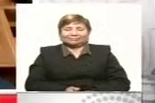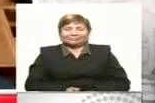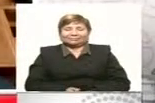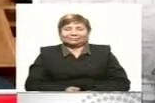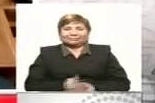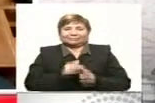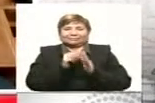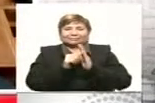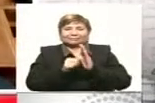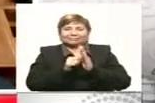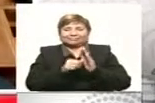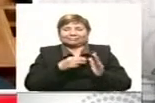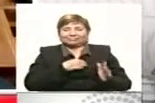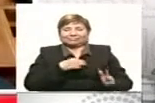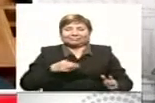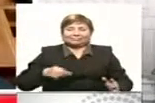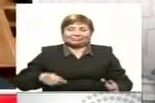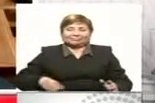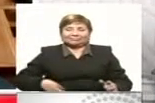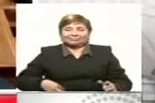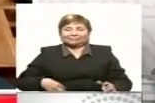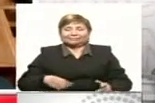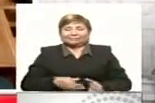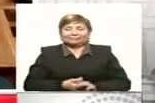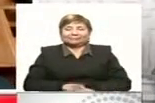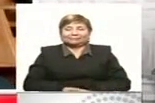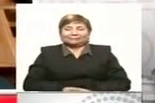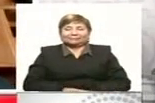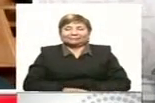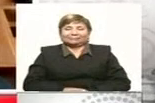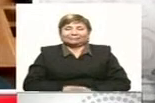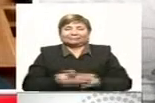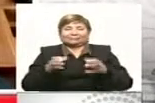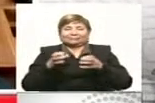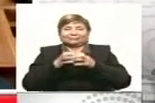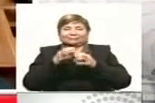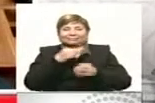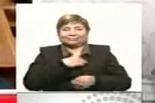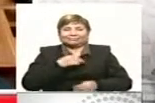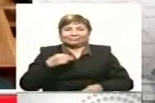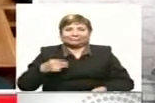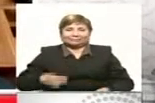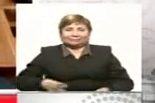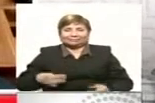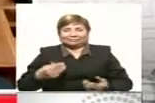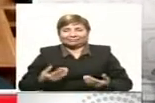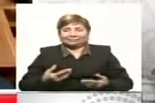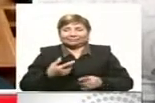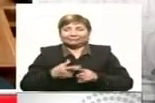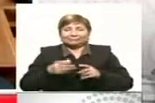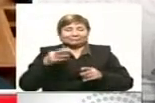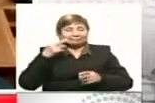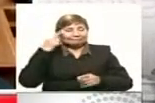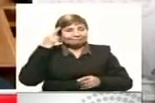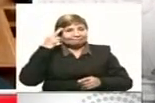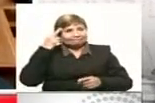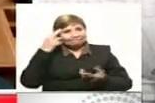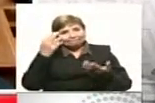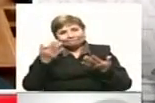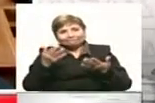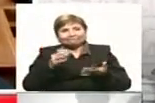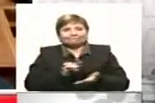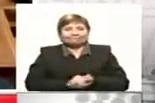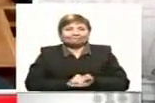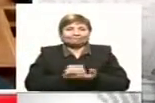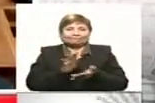agendada la presidenta del Consejo de Ministros, pero por motivos a